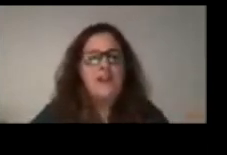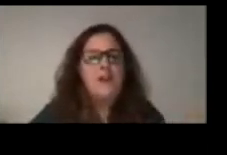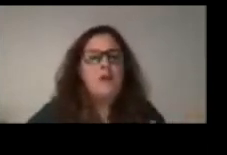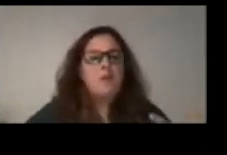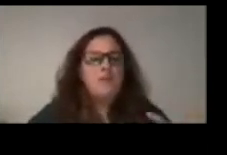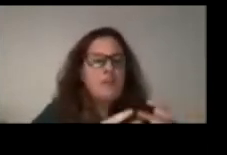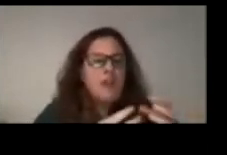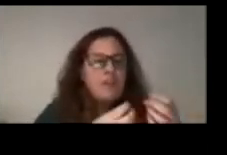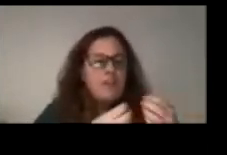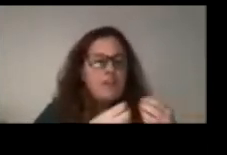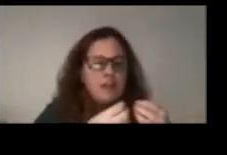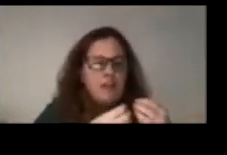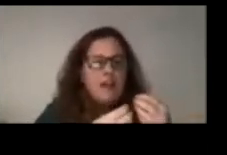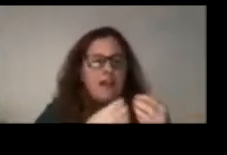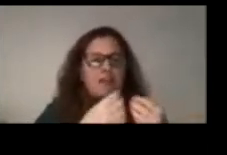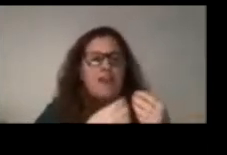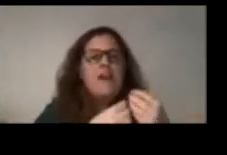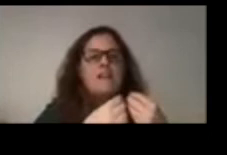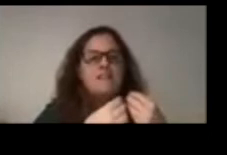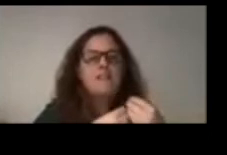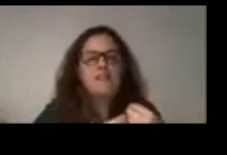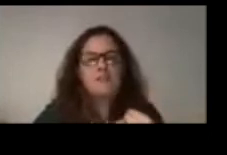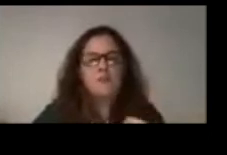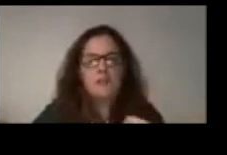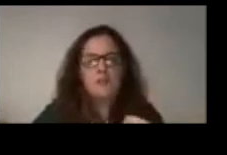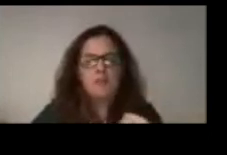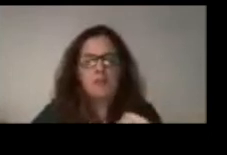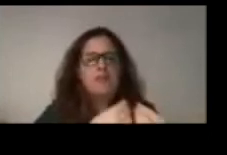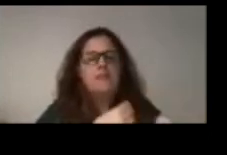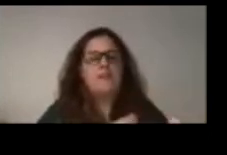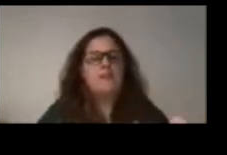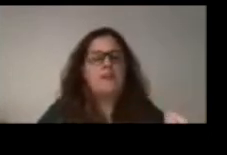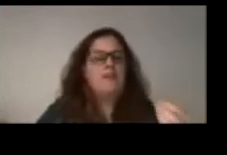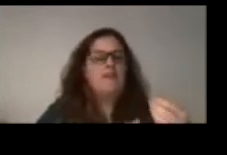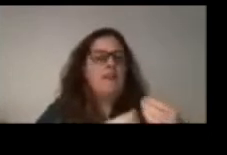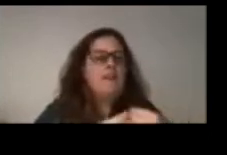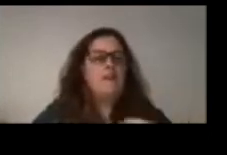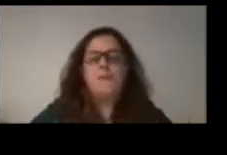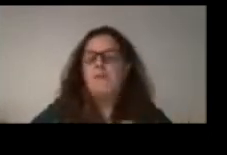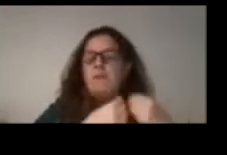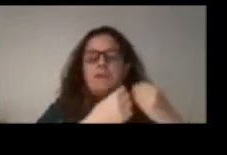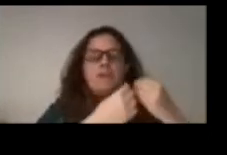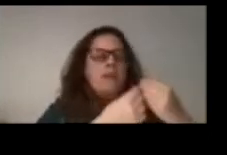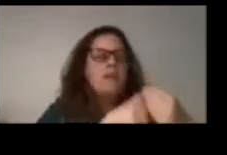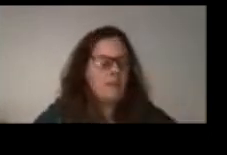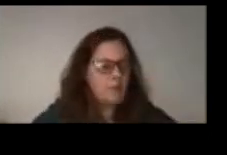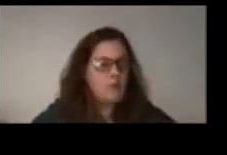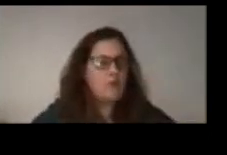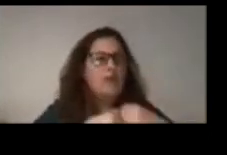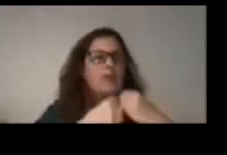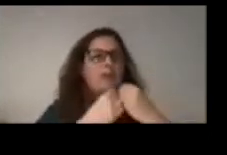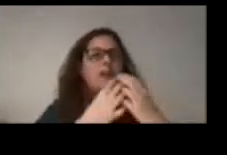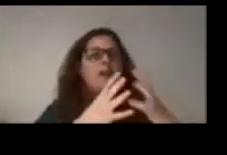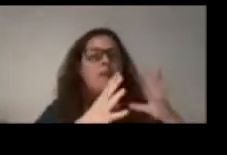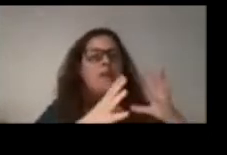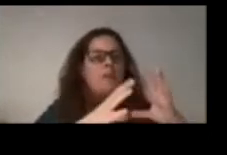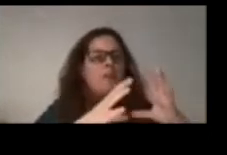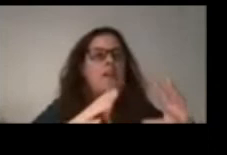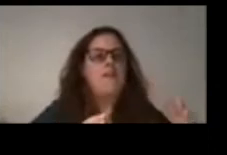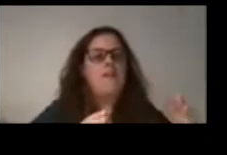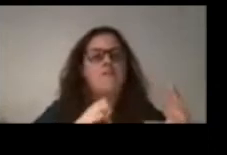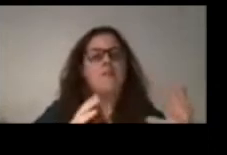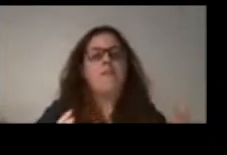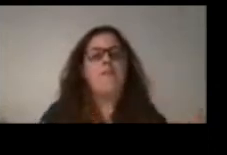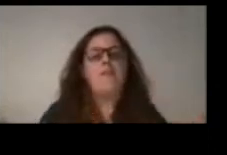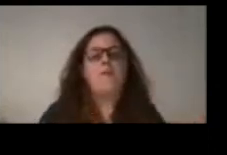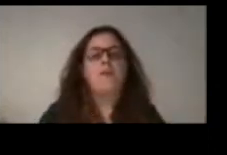general, pues traten de allegarse de esos elementos, es decir, de qué problemática, qué situación aqueja, y a partir de